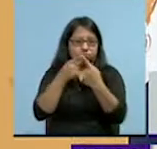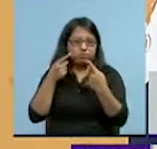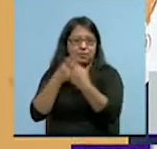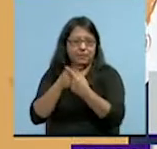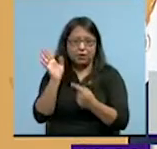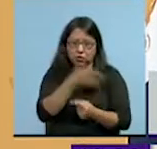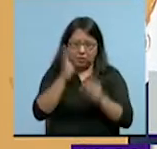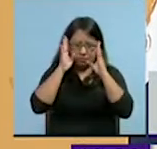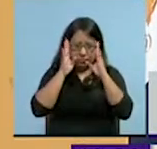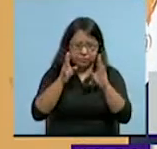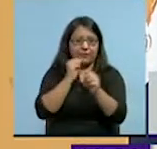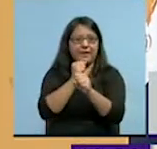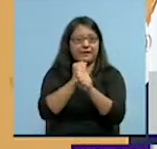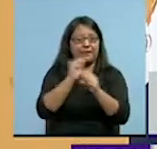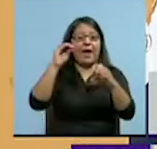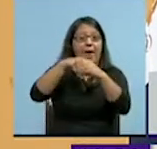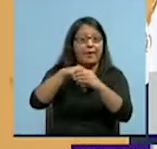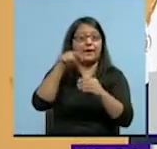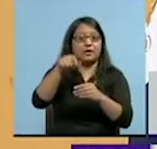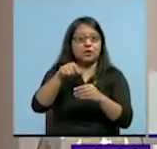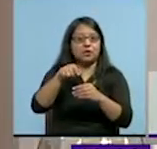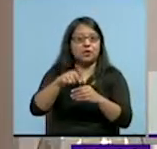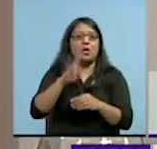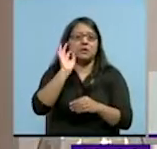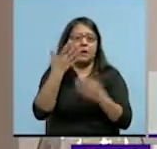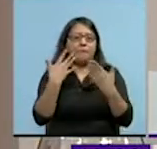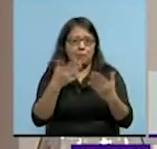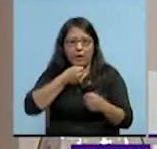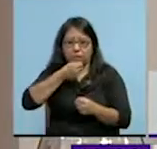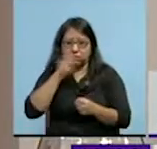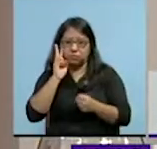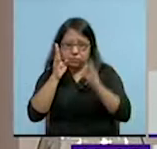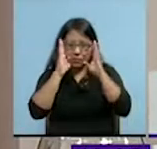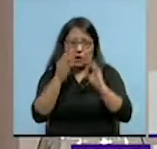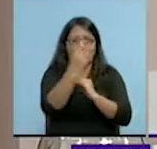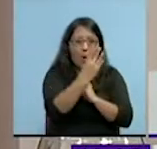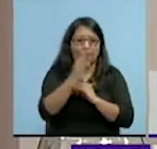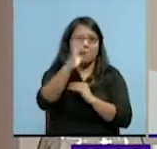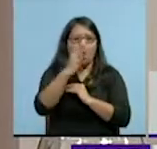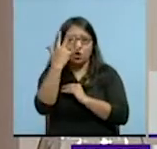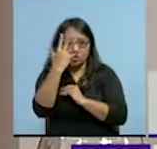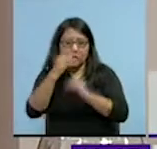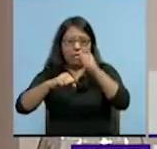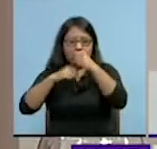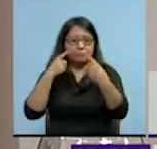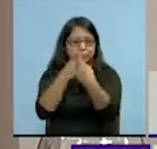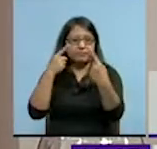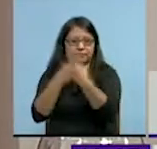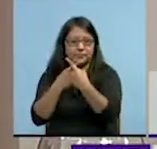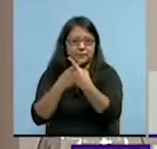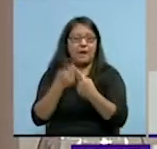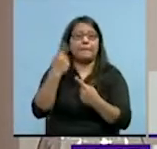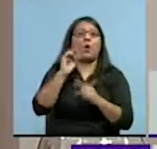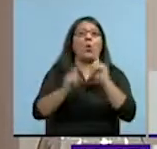sentiste mejor porque viste que uno puede estar procesar patos en compartido pero tal vez uno o dos son los que te marcan que todo te sale bien o que